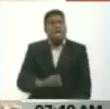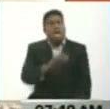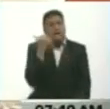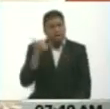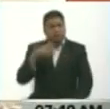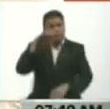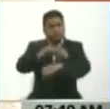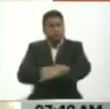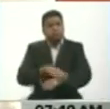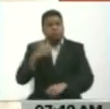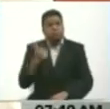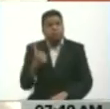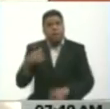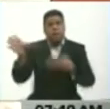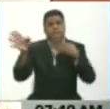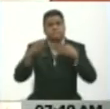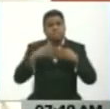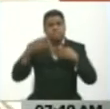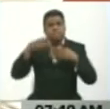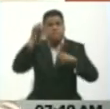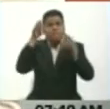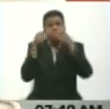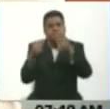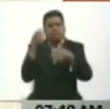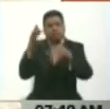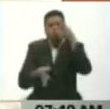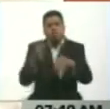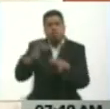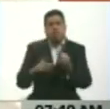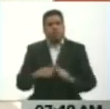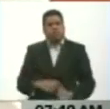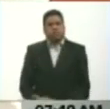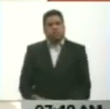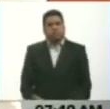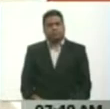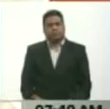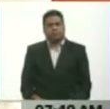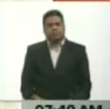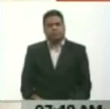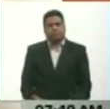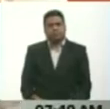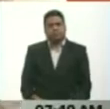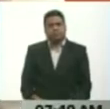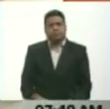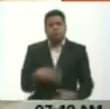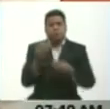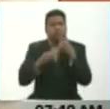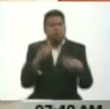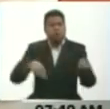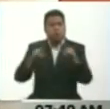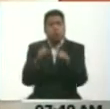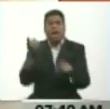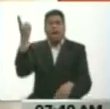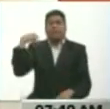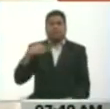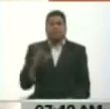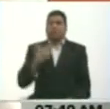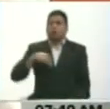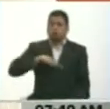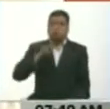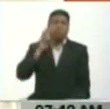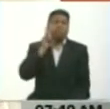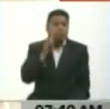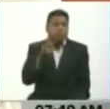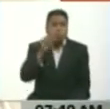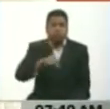prisión. Están juzgados y en prisión. No lo pudieron hacer ayer, pero lo que nosotros sí vimos actuando otra vez, y quienes